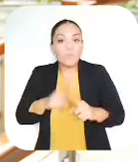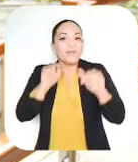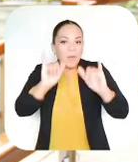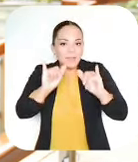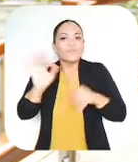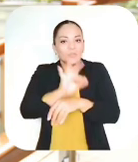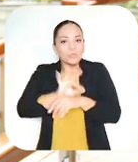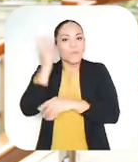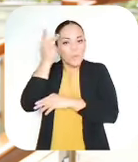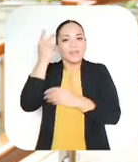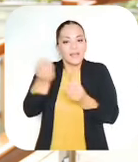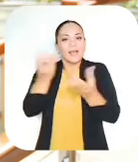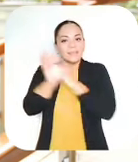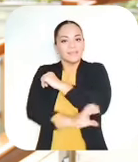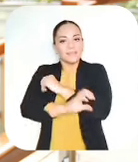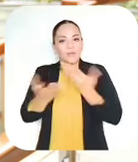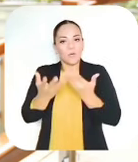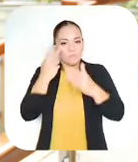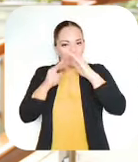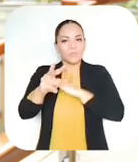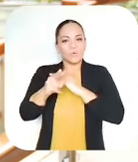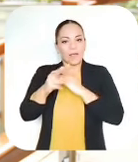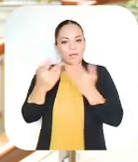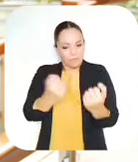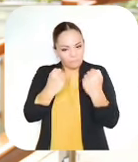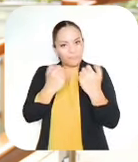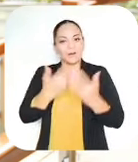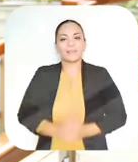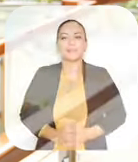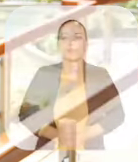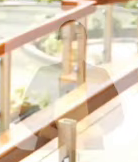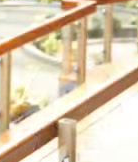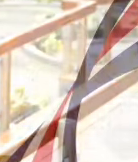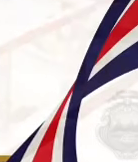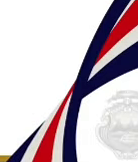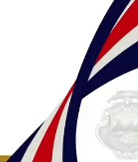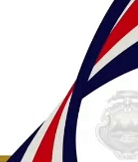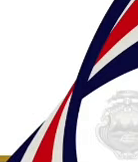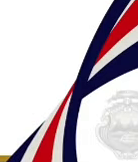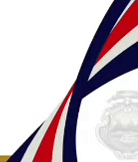Aunque les parezca extraño, esto es lo que hace una política exterior valiente y visionaria.